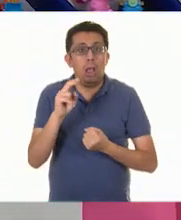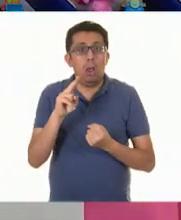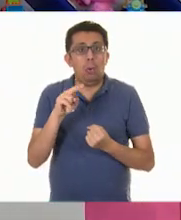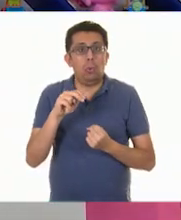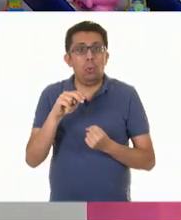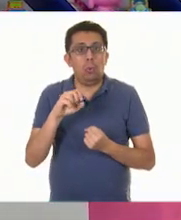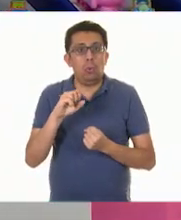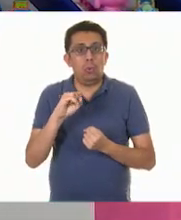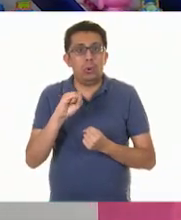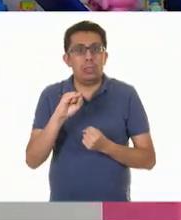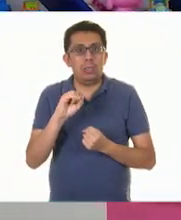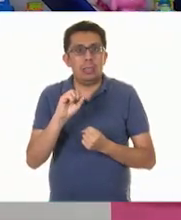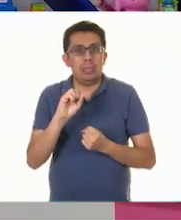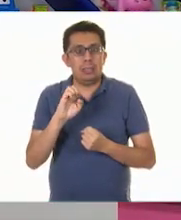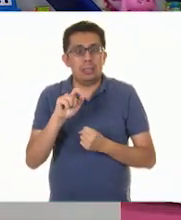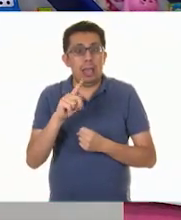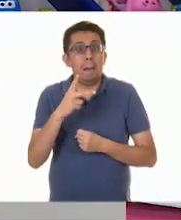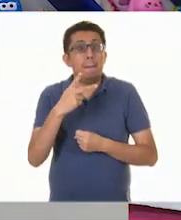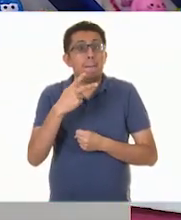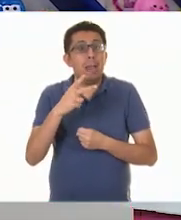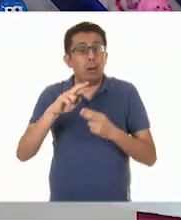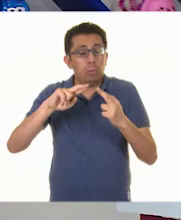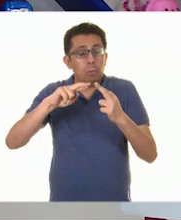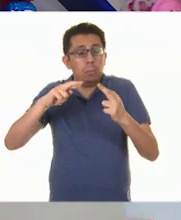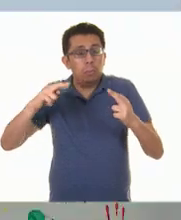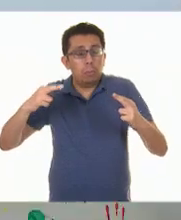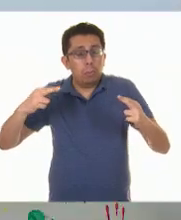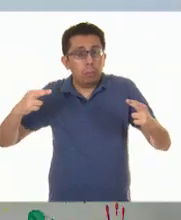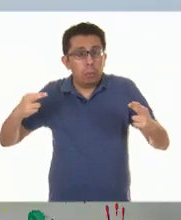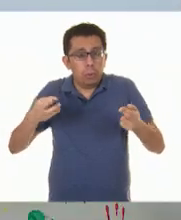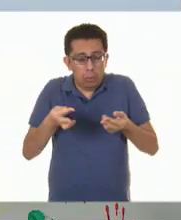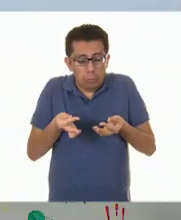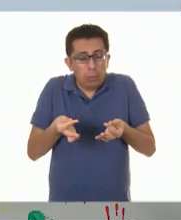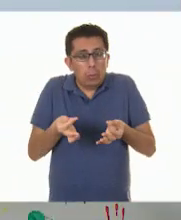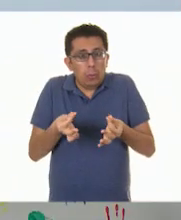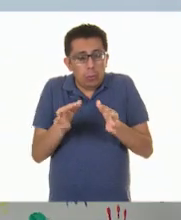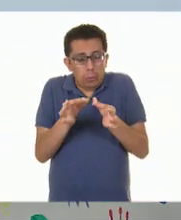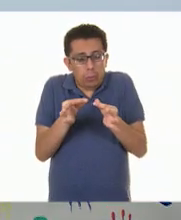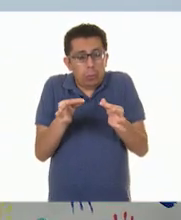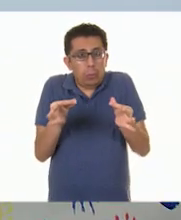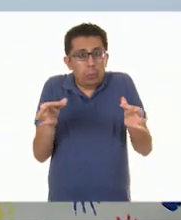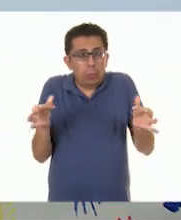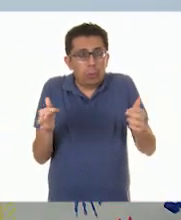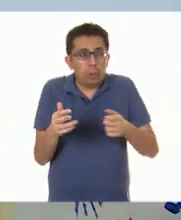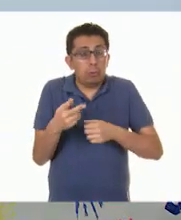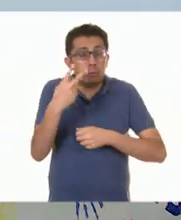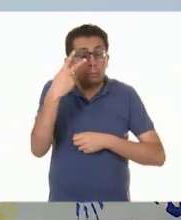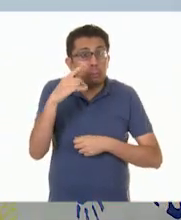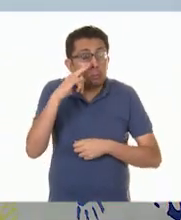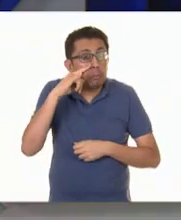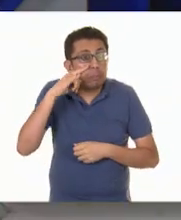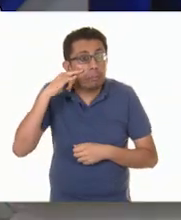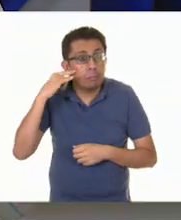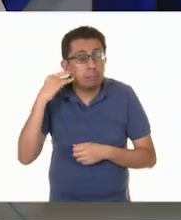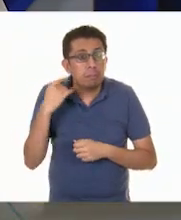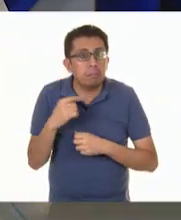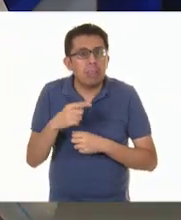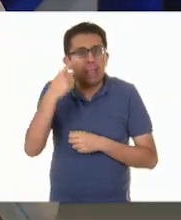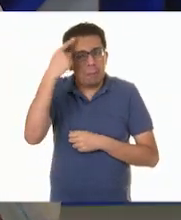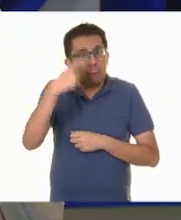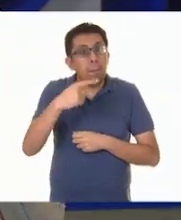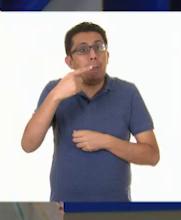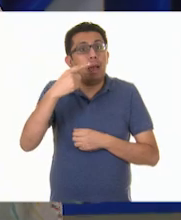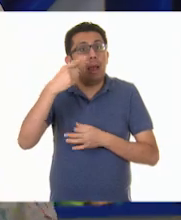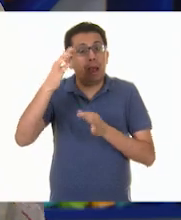más delgado. Ah, ¿Ya viste? Sí. Bueno, yo creo que las niñas y los niños no lo van a alcanzar a ver. Pero es hilo de costura.